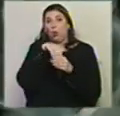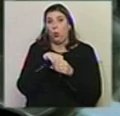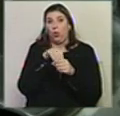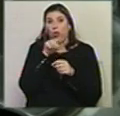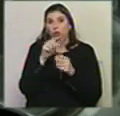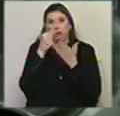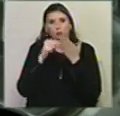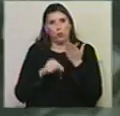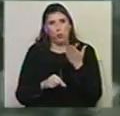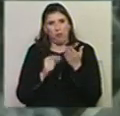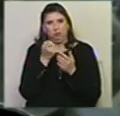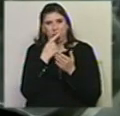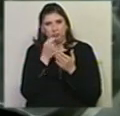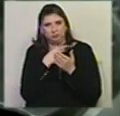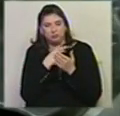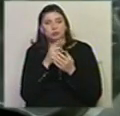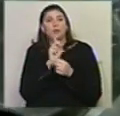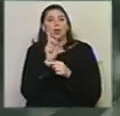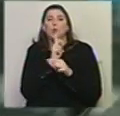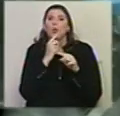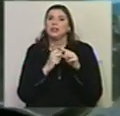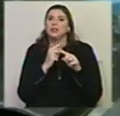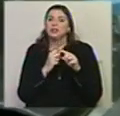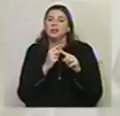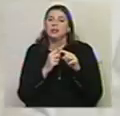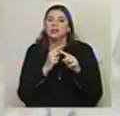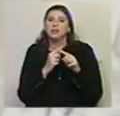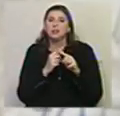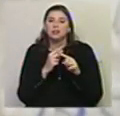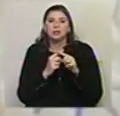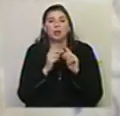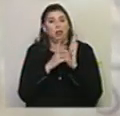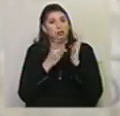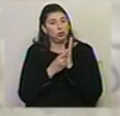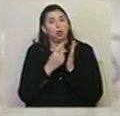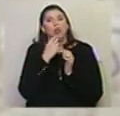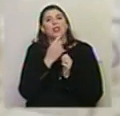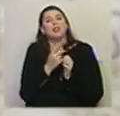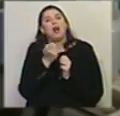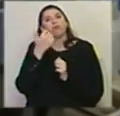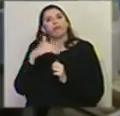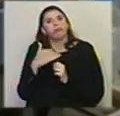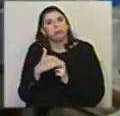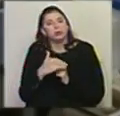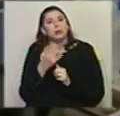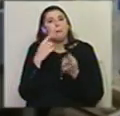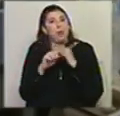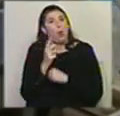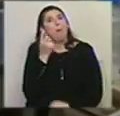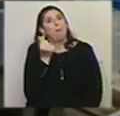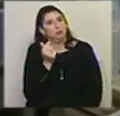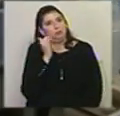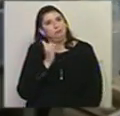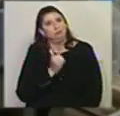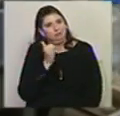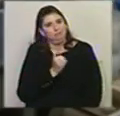de medicamentos. Si bien no existe consenso respecto a la definición de medicamento de alto costo, el precio parece ser lo que lo define inherente, ya que